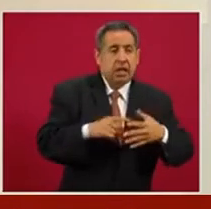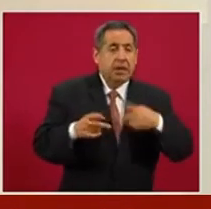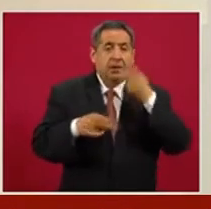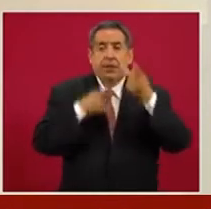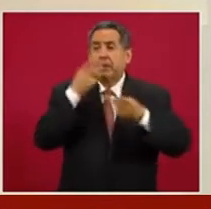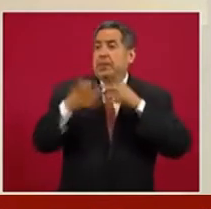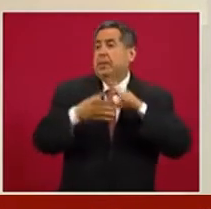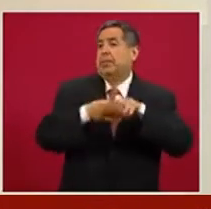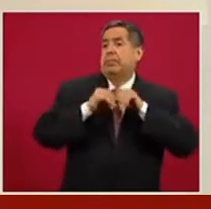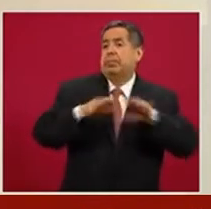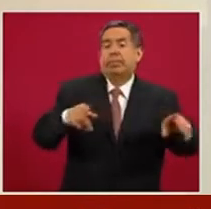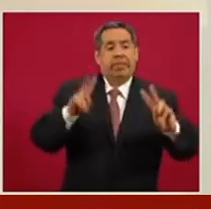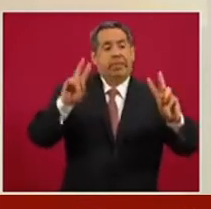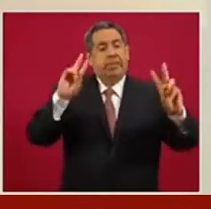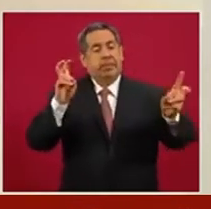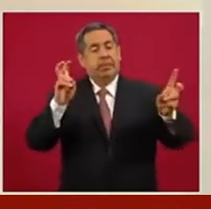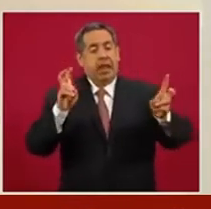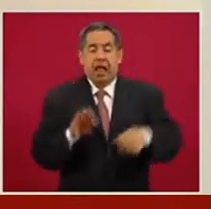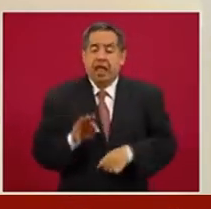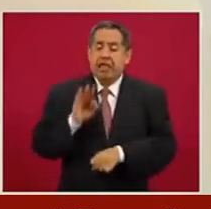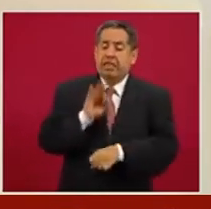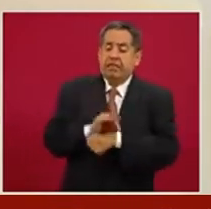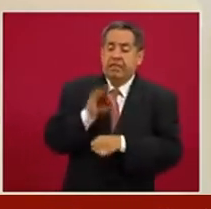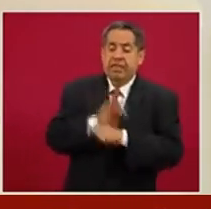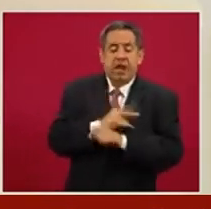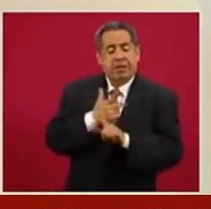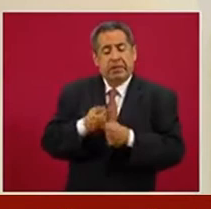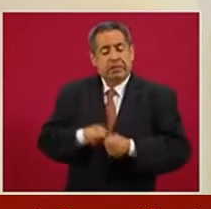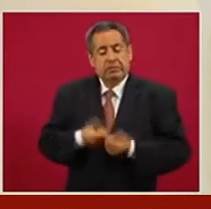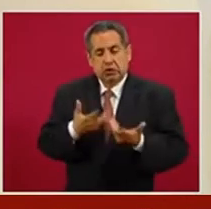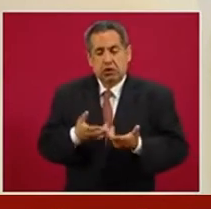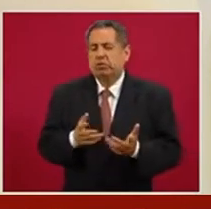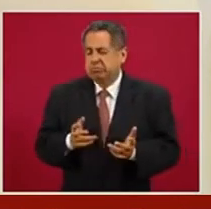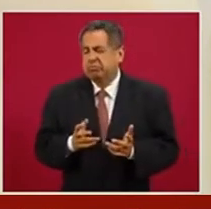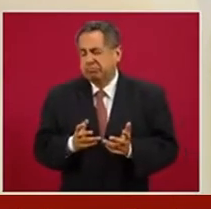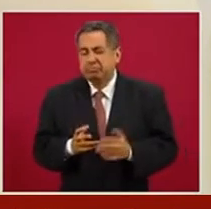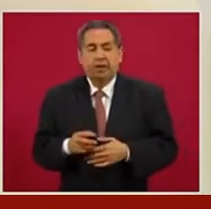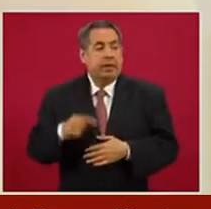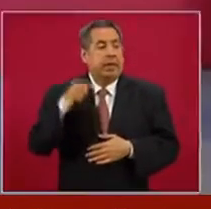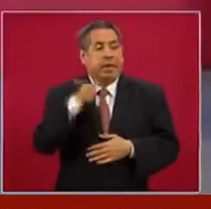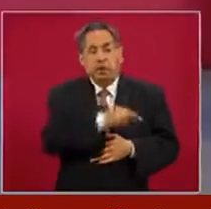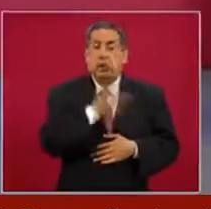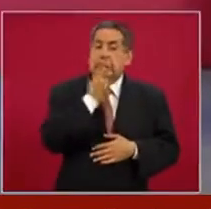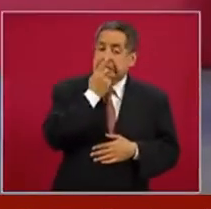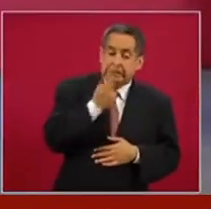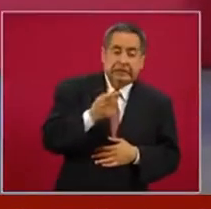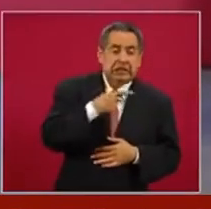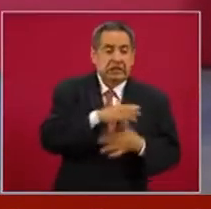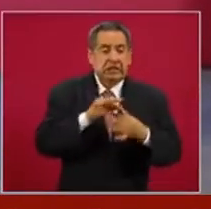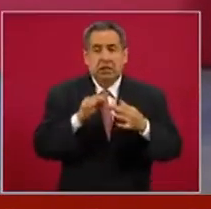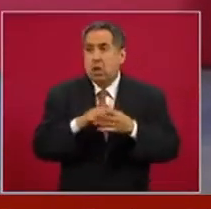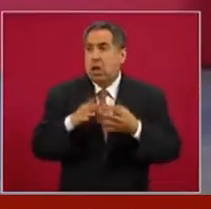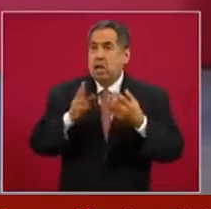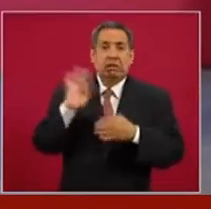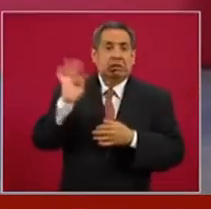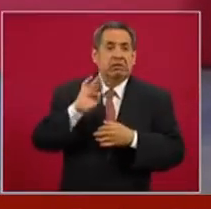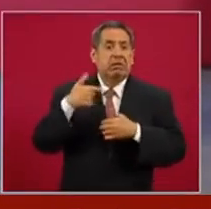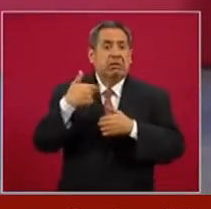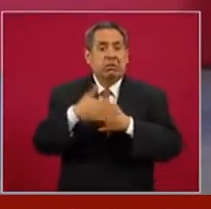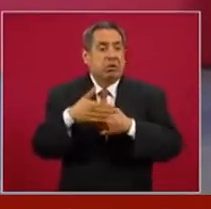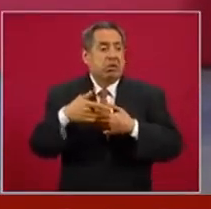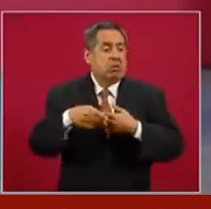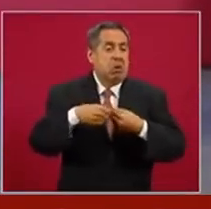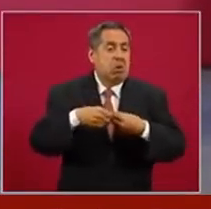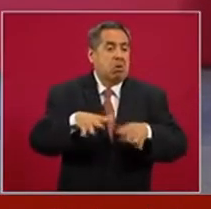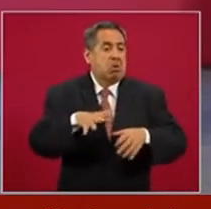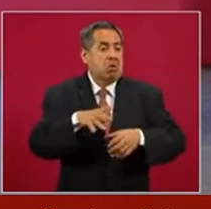un documento titulado En defensa de la libertad de expresión, en el que sostienen que ésta se encuentra bajo asedio en nuestro